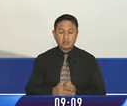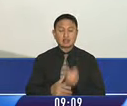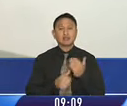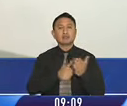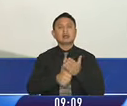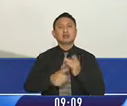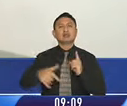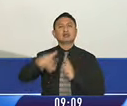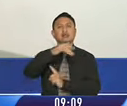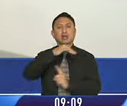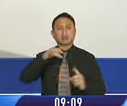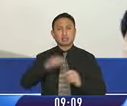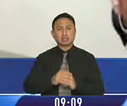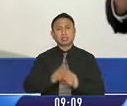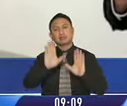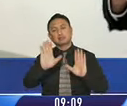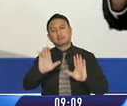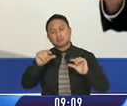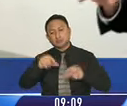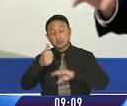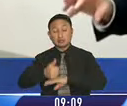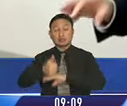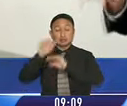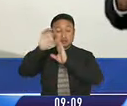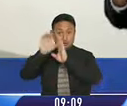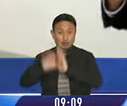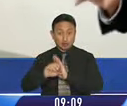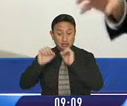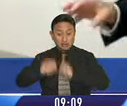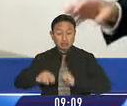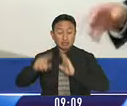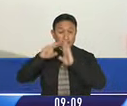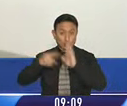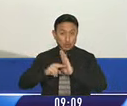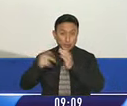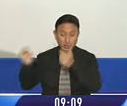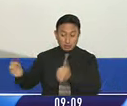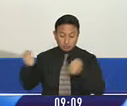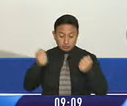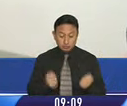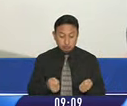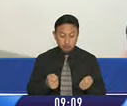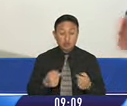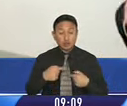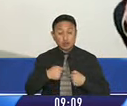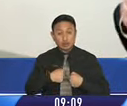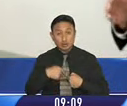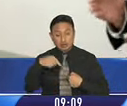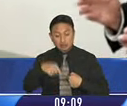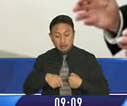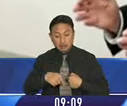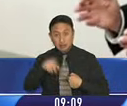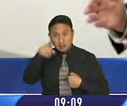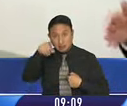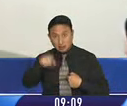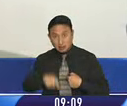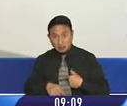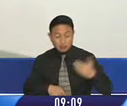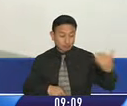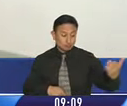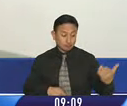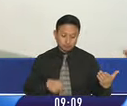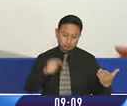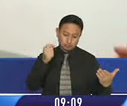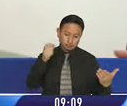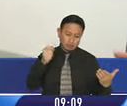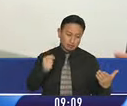Ministerio de Ambiente les decía, mire, la Corte me ha dado ciertos lineamientos y quiero, acogiendo esos lineamientos,